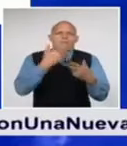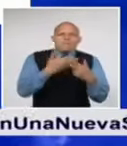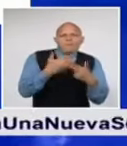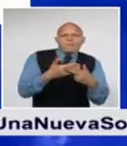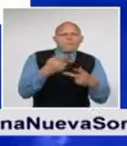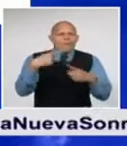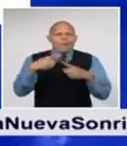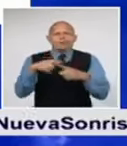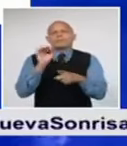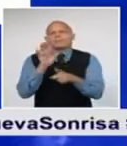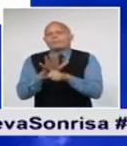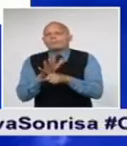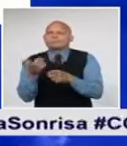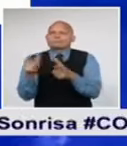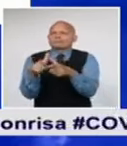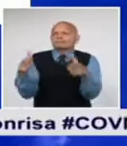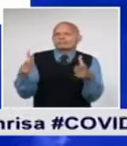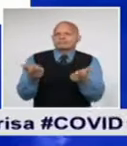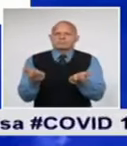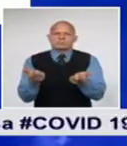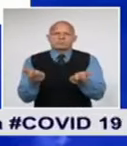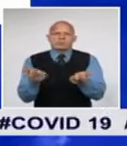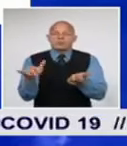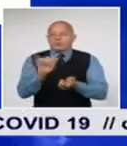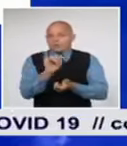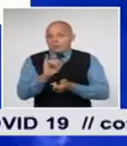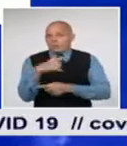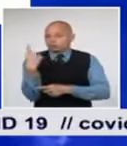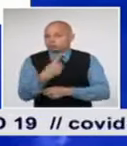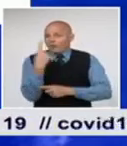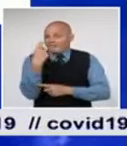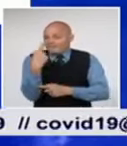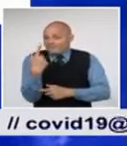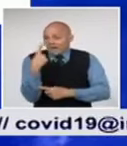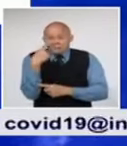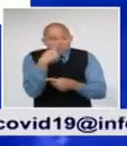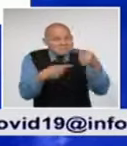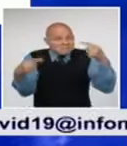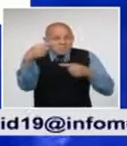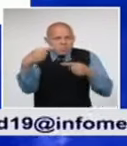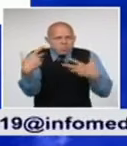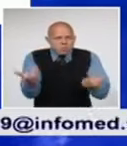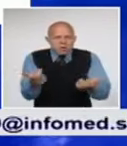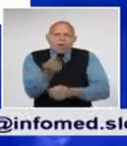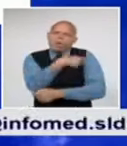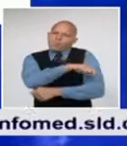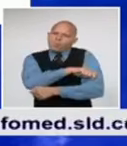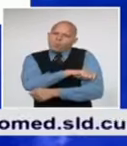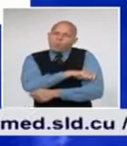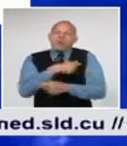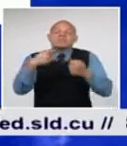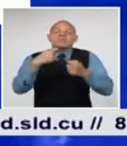extensión, pero de todas formas, la participación activa de la población. Y la